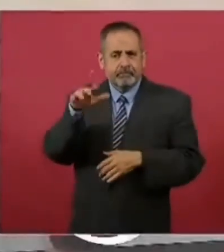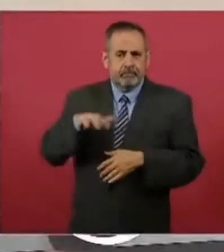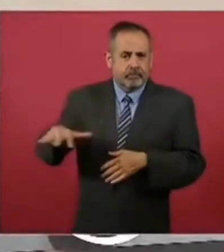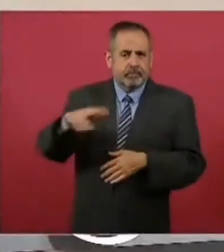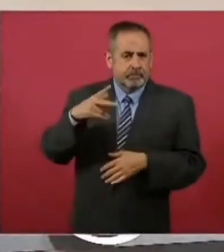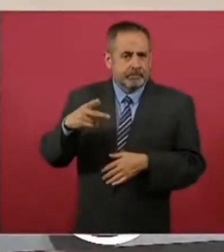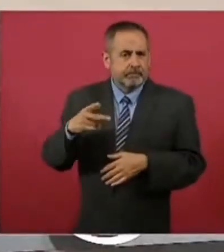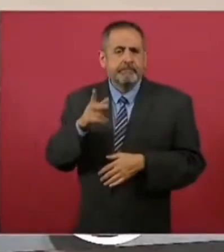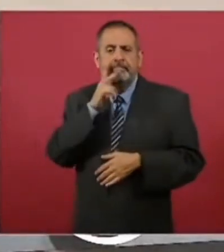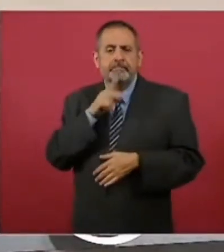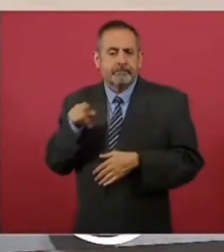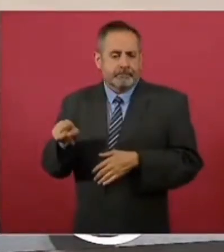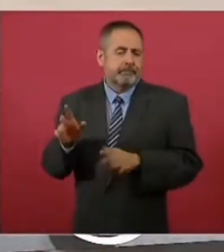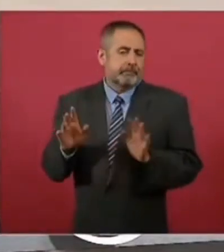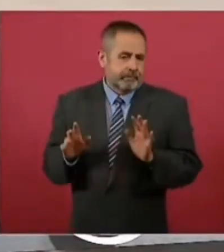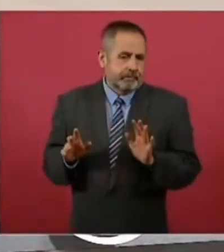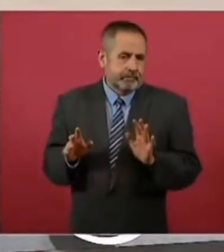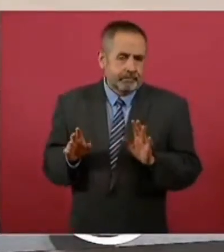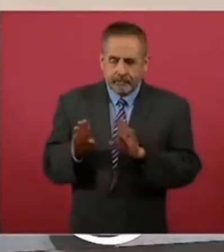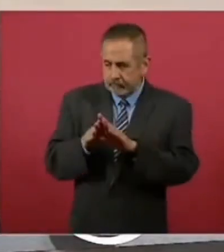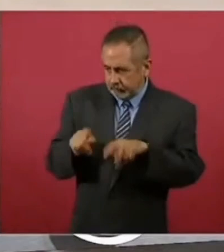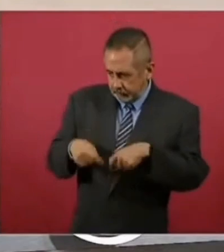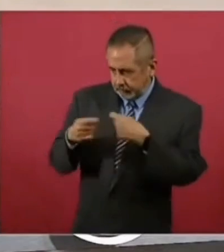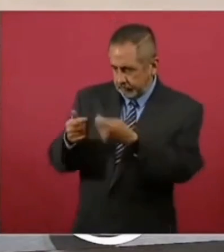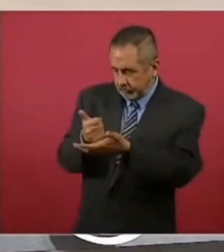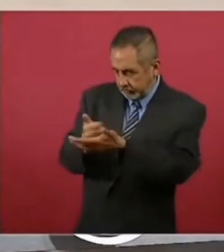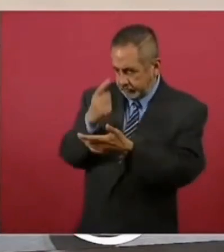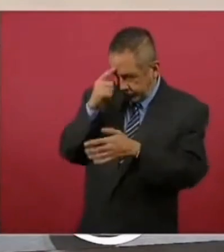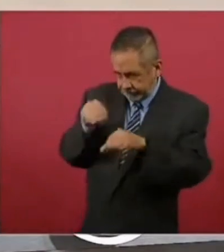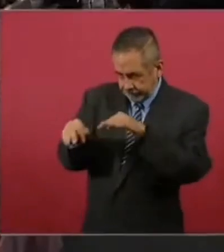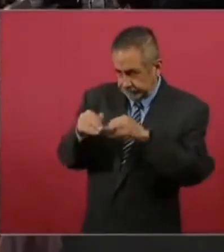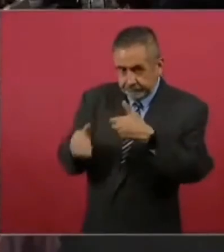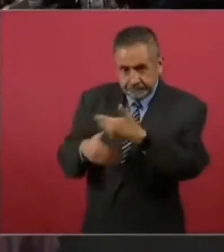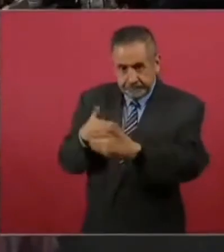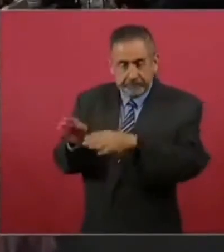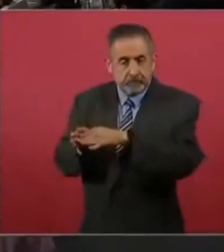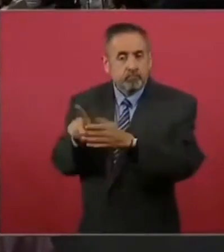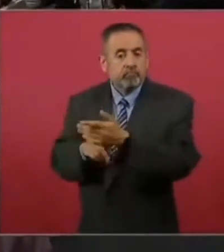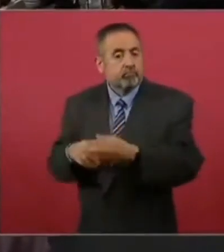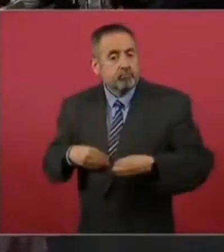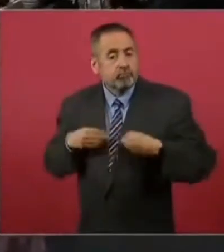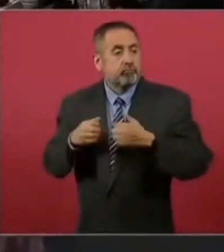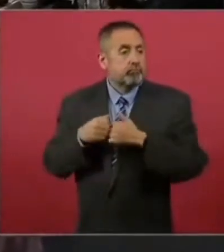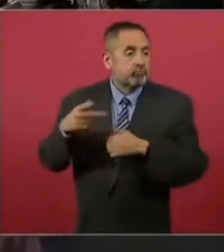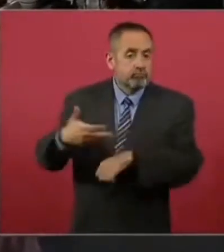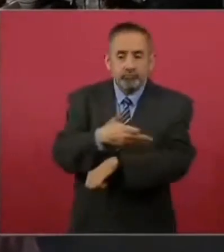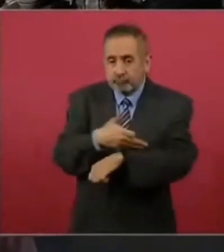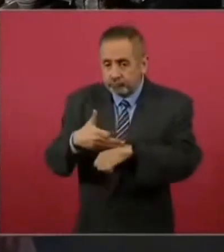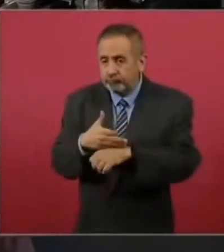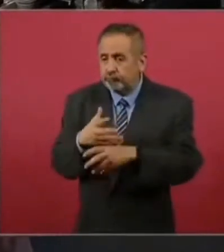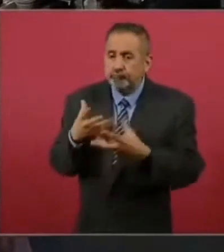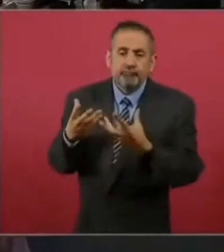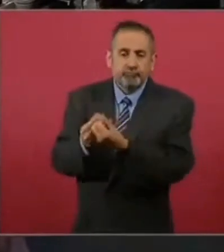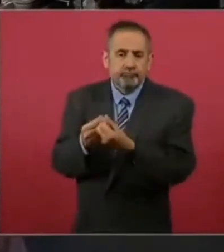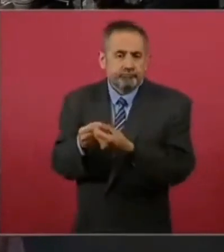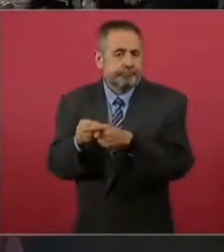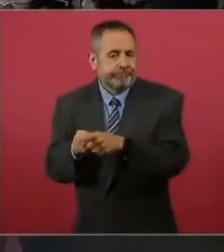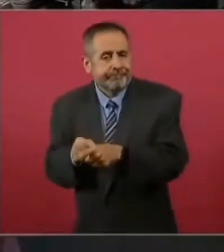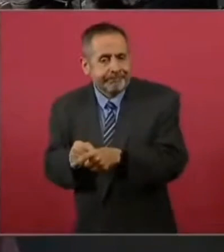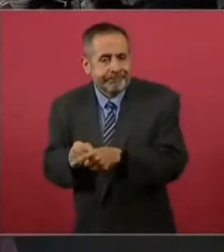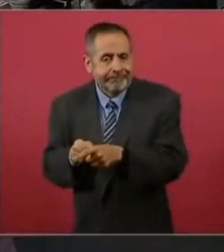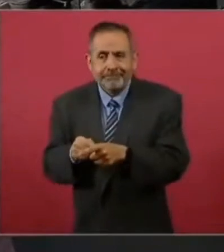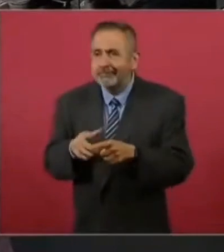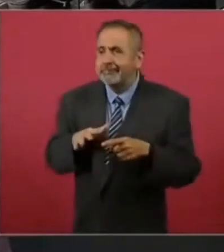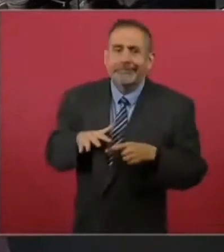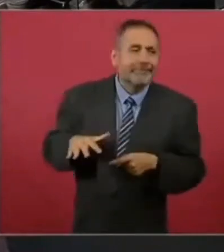petroleras o para quienes van a estar trabajando, viviendo con sus familias en la refinería, sino para